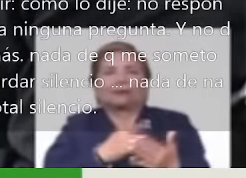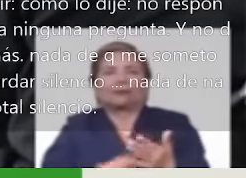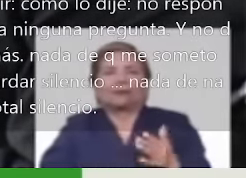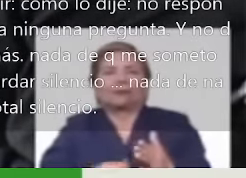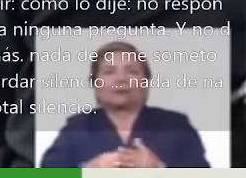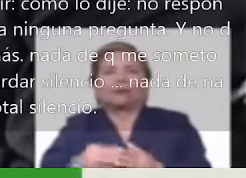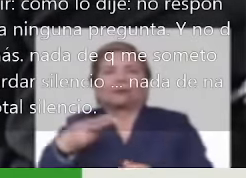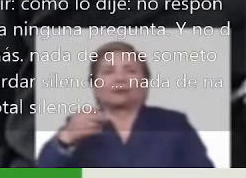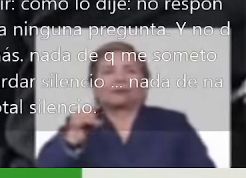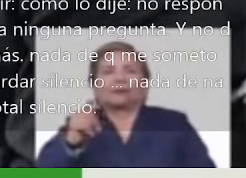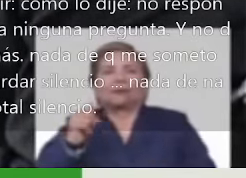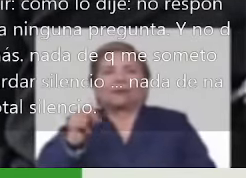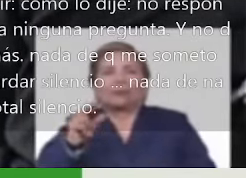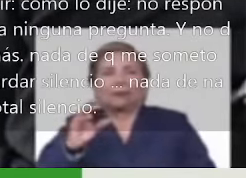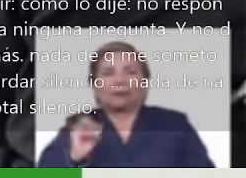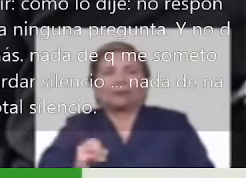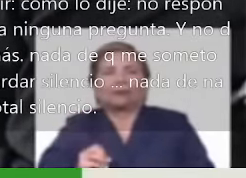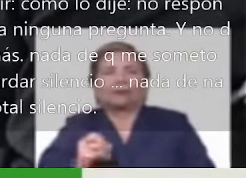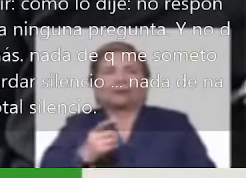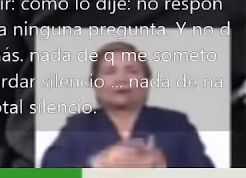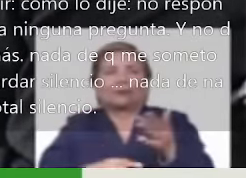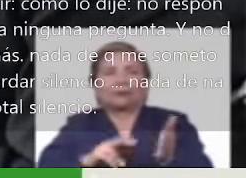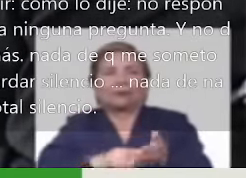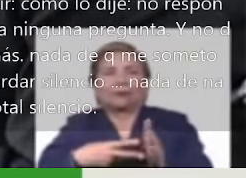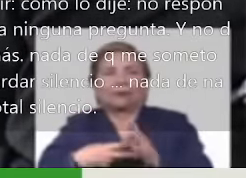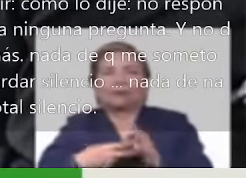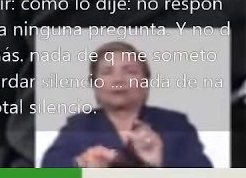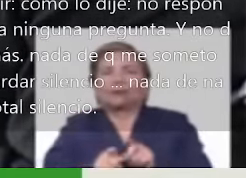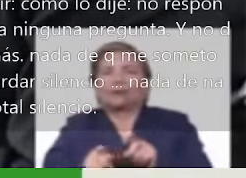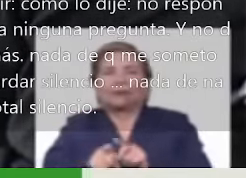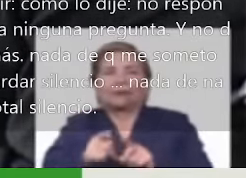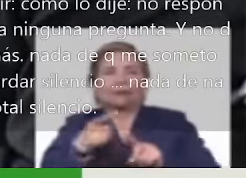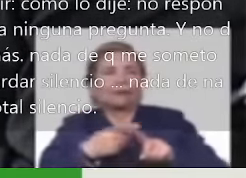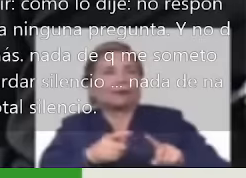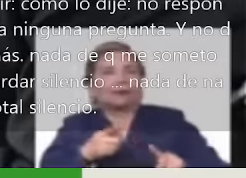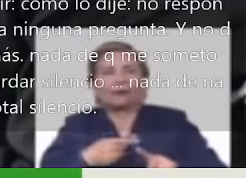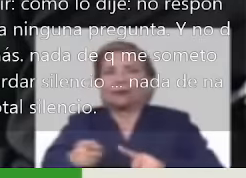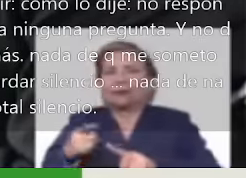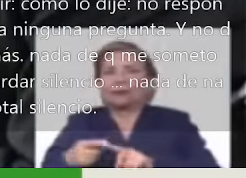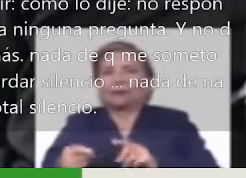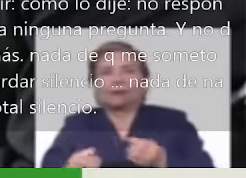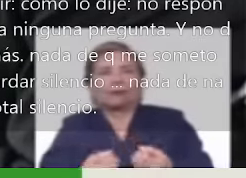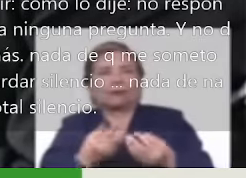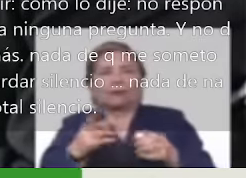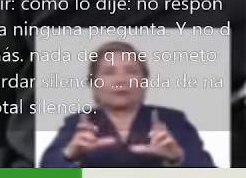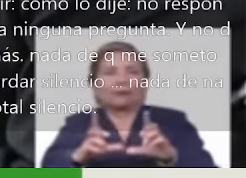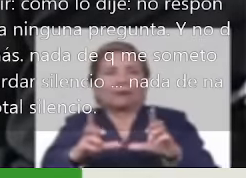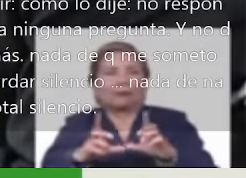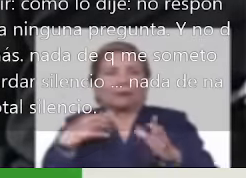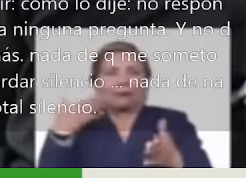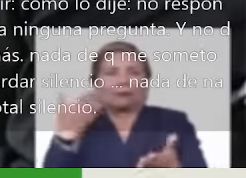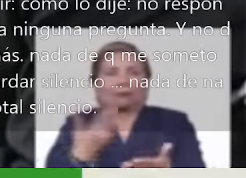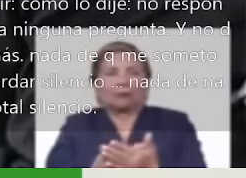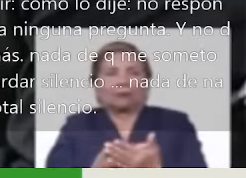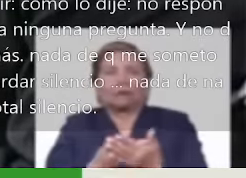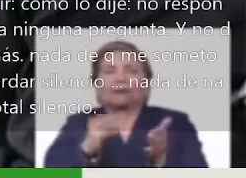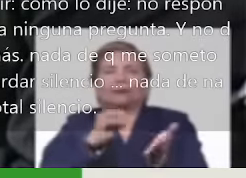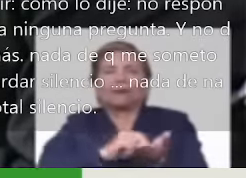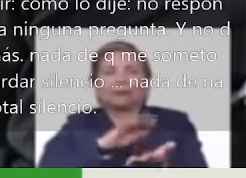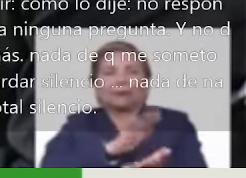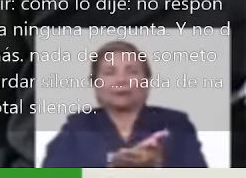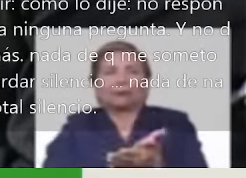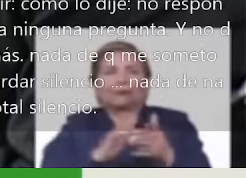señor Hilario Ayala, quien además se identificaba con diferentes números de DNI, llegando inclusive a registrarse